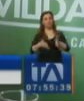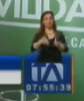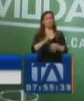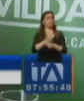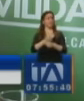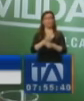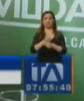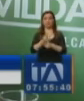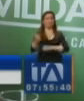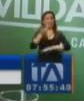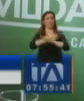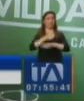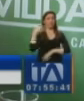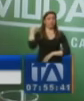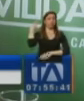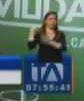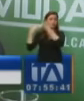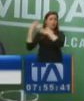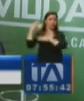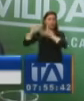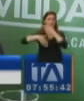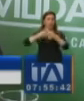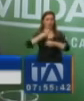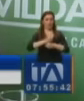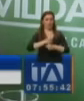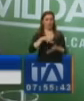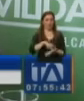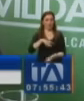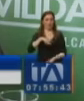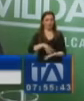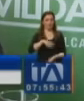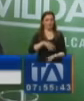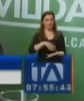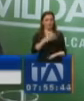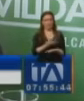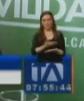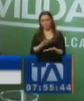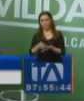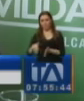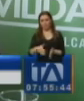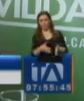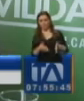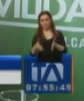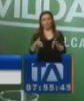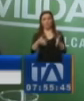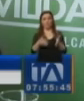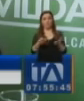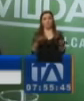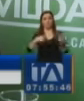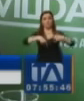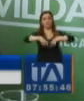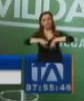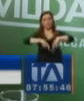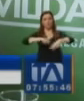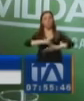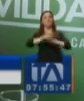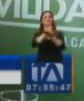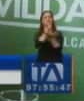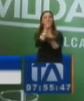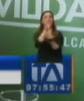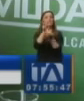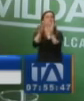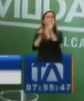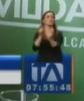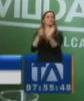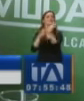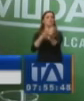un estudio de muchísimo tiempo en donde se abarca la oferta y demanda, el origen y destino de la gente y los beneficiarios.